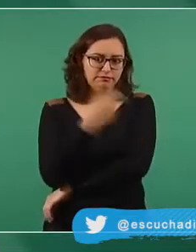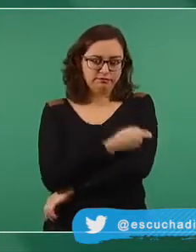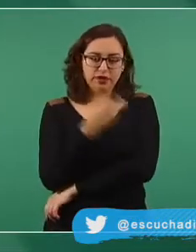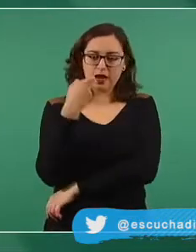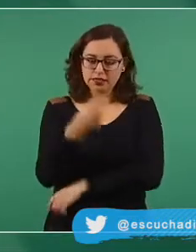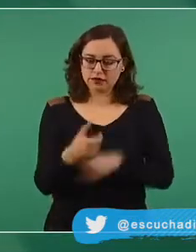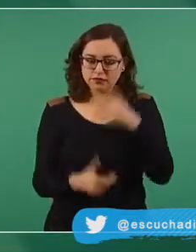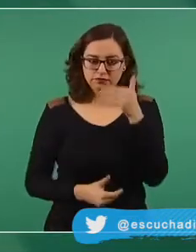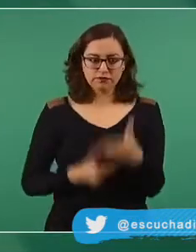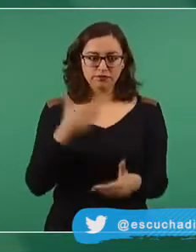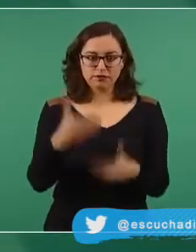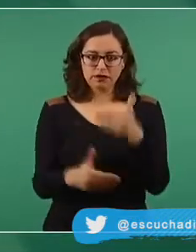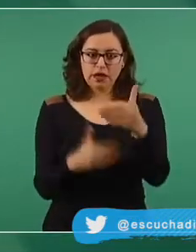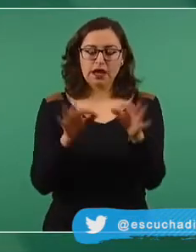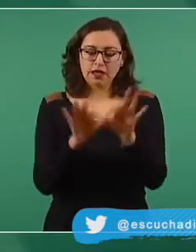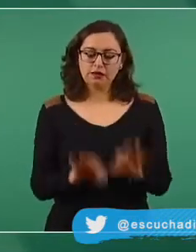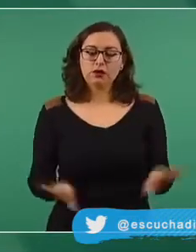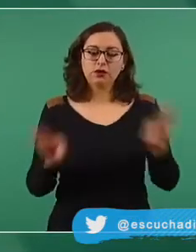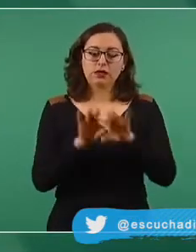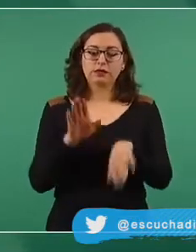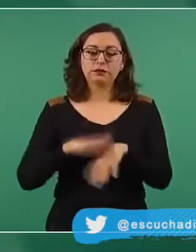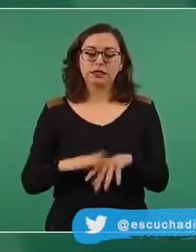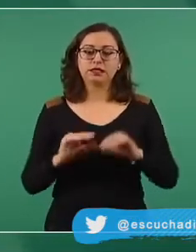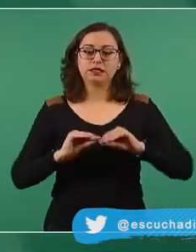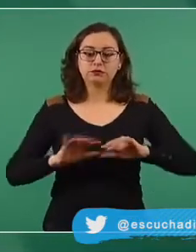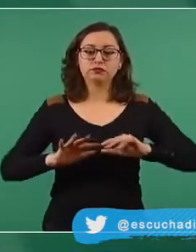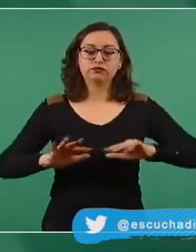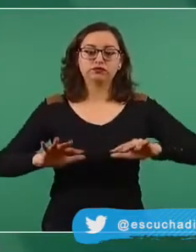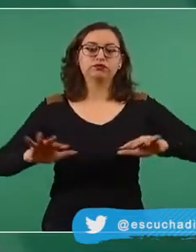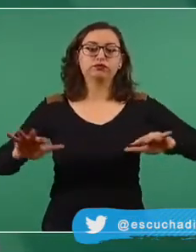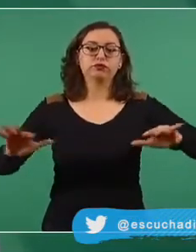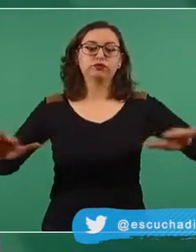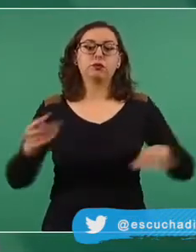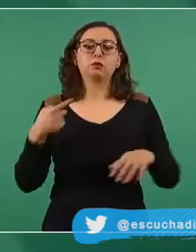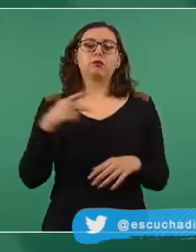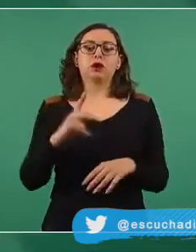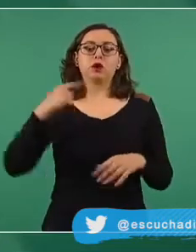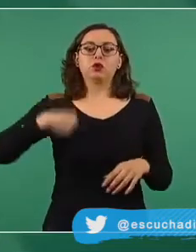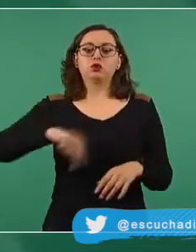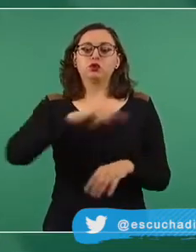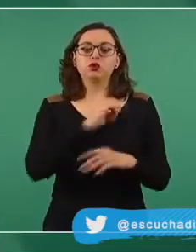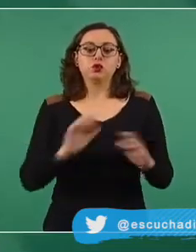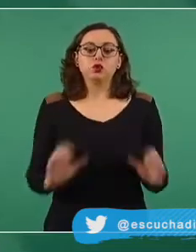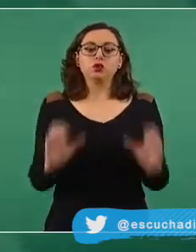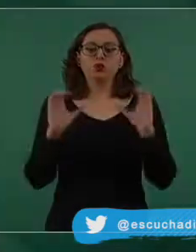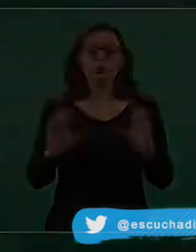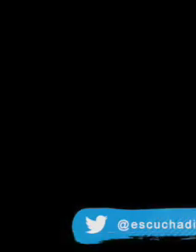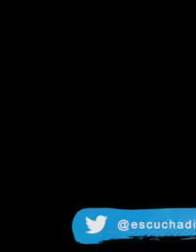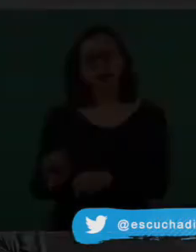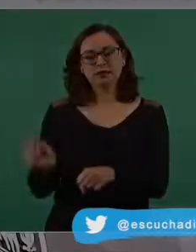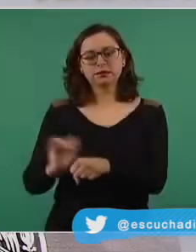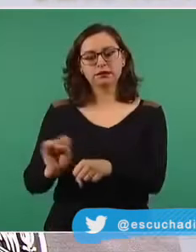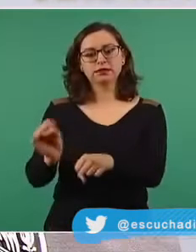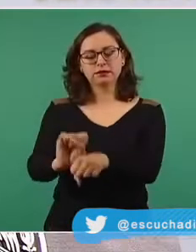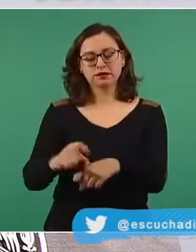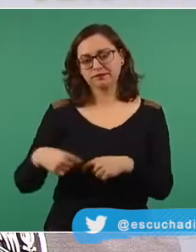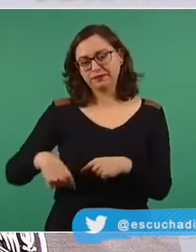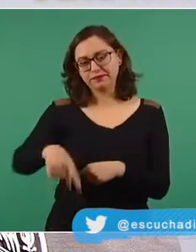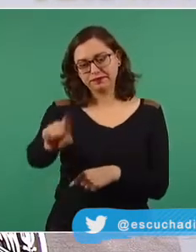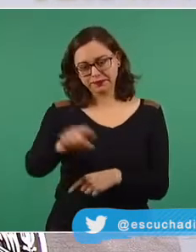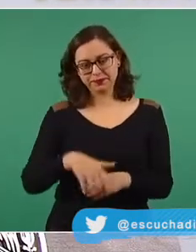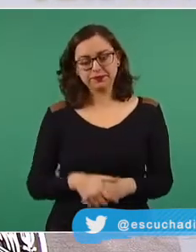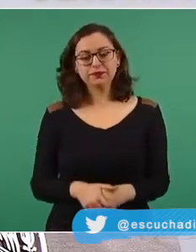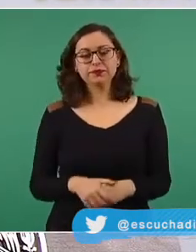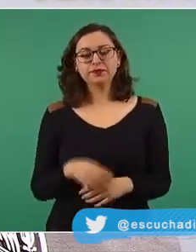147.286.345 vacunas recibidas desde el 23 de diciembre. Para obtener tu certificado de vacunación, escribe hola al